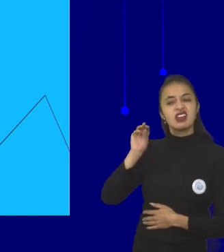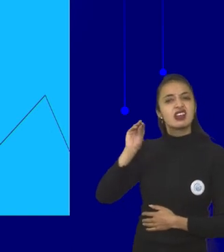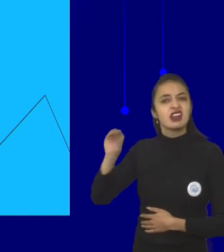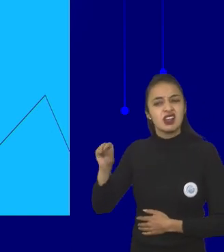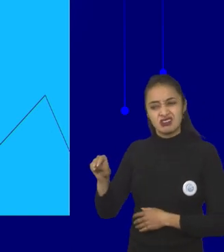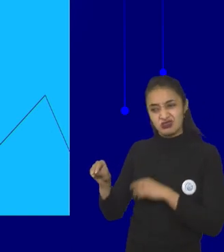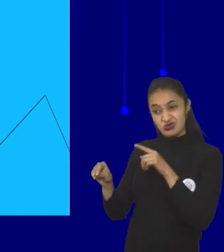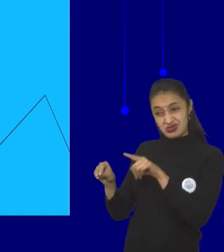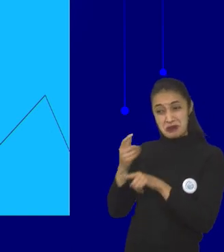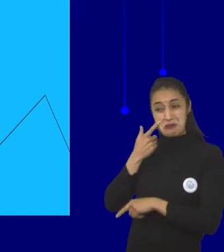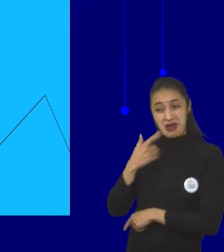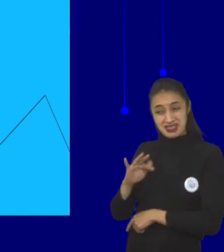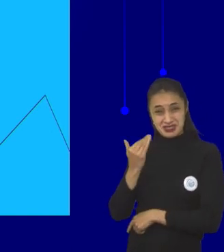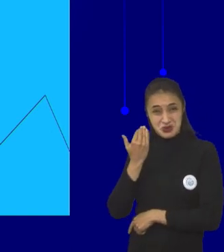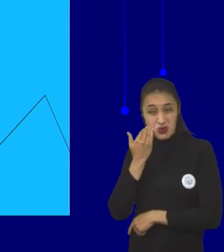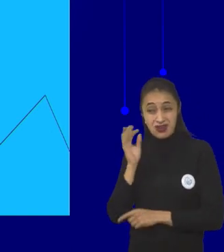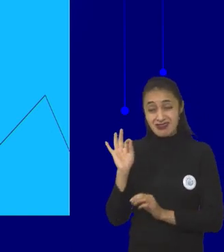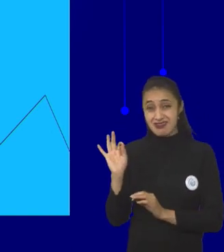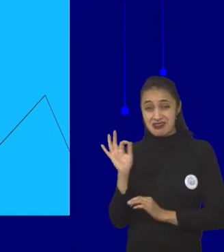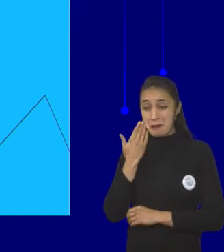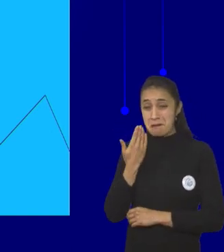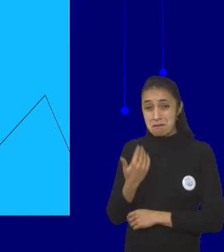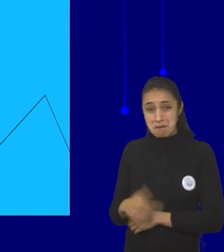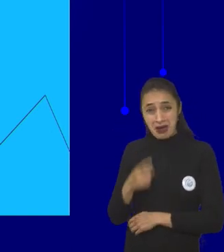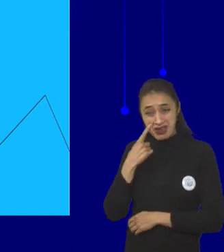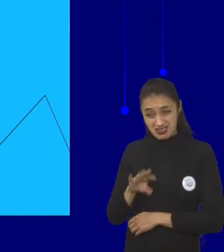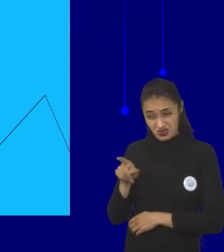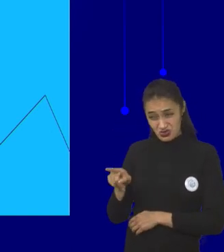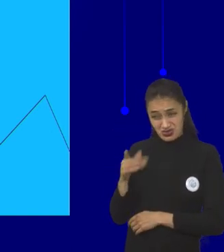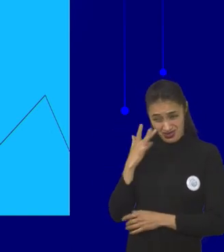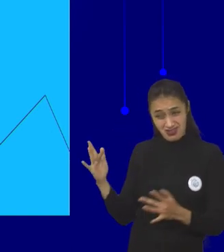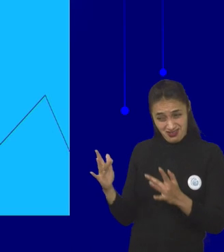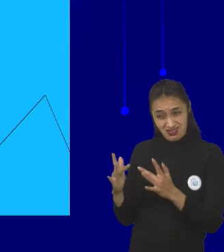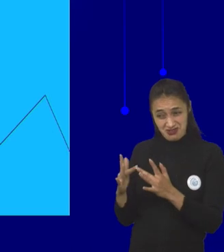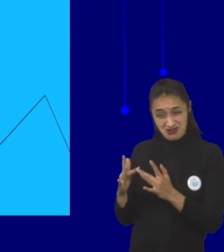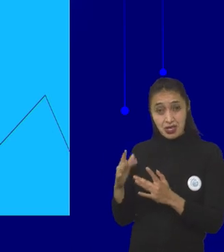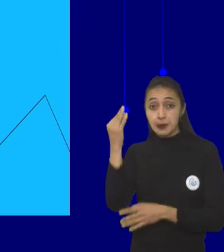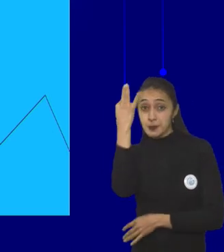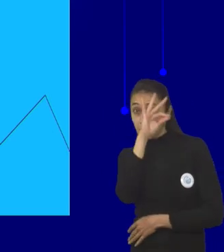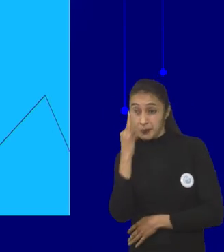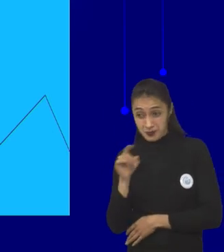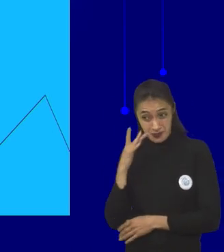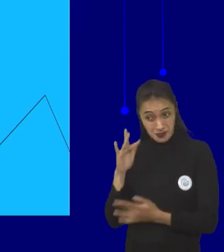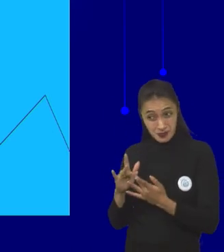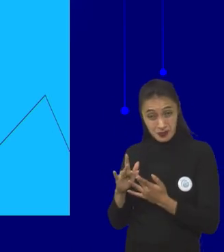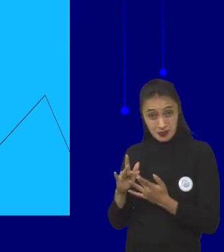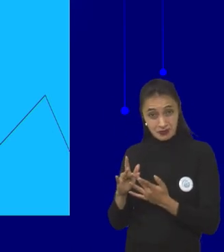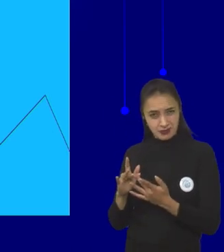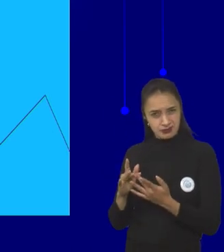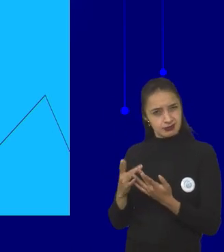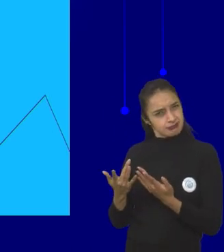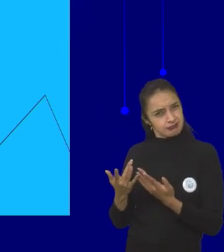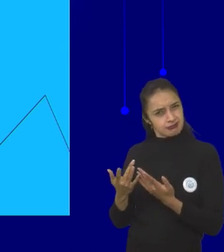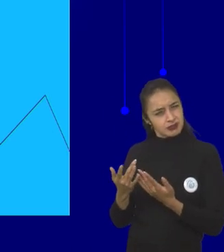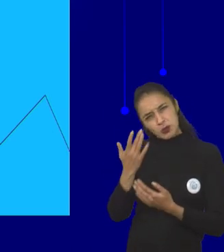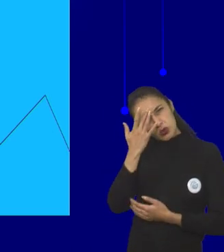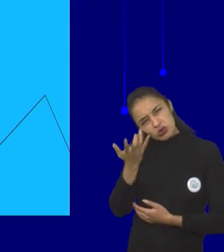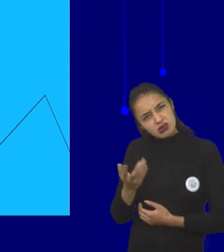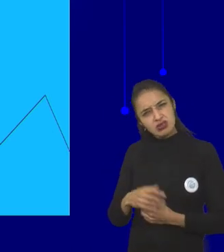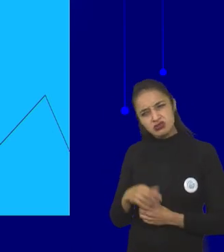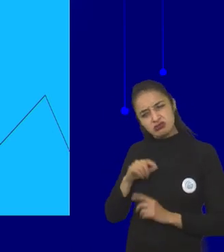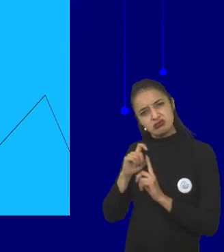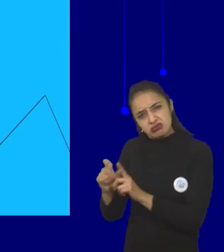eres como afeminado, tú perteneces al departamento de maquillaje, ¿cierto? ¿Por qué